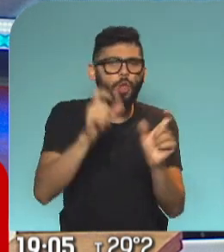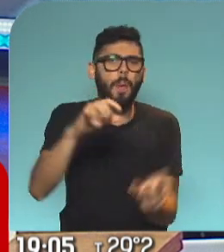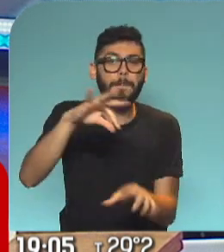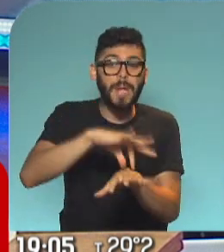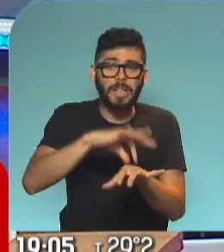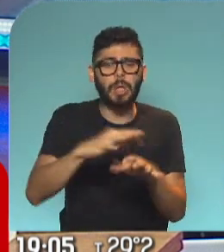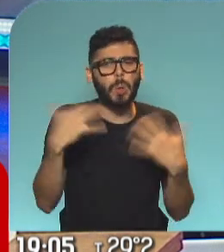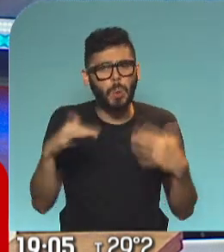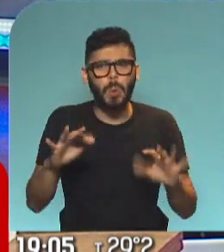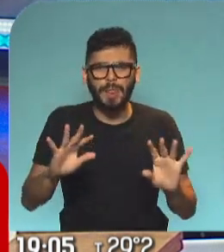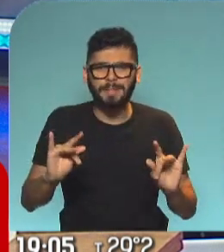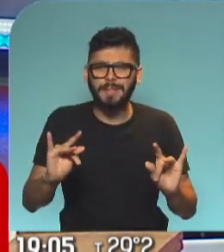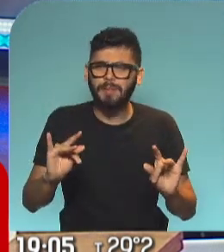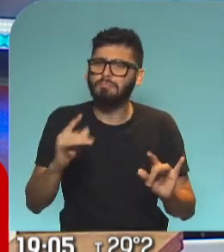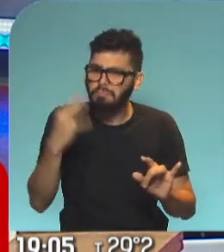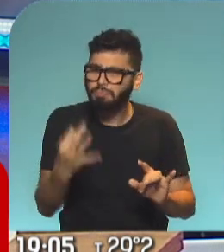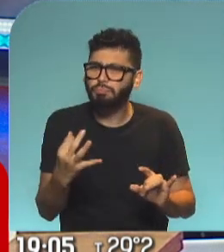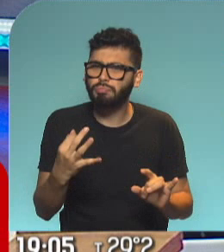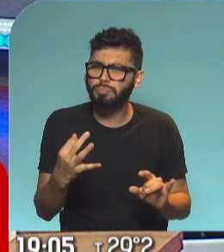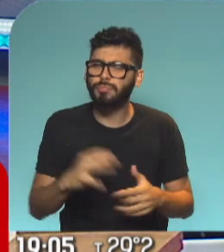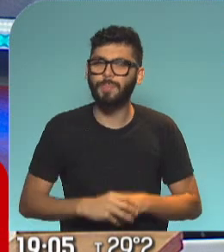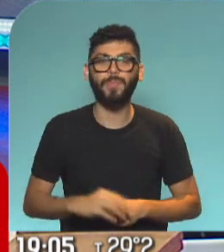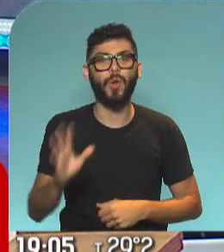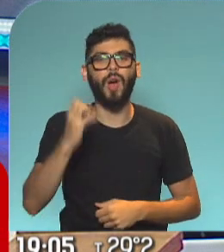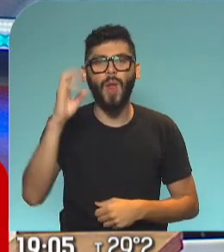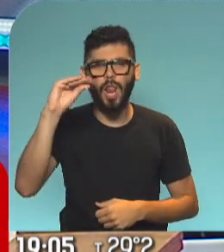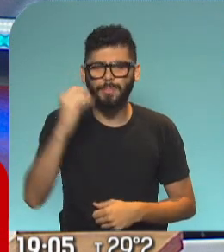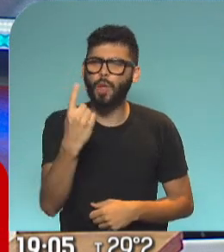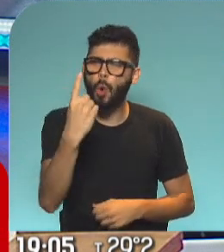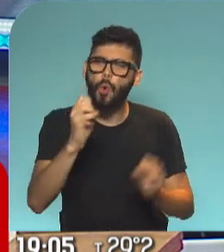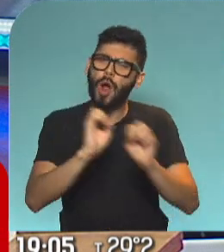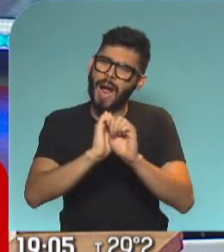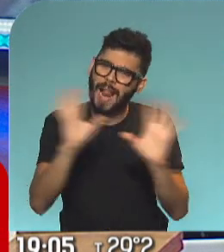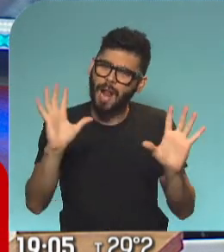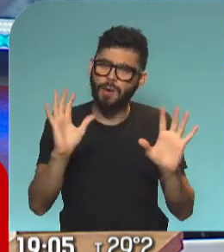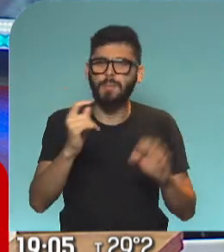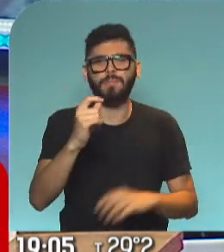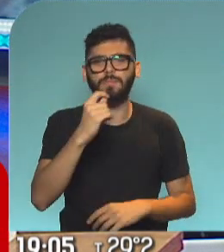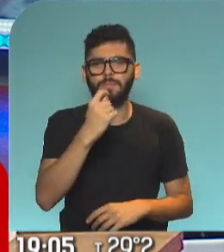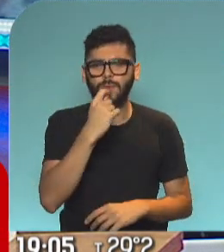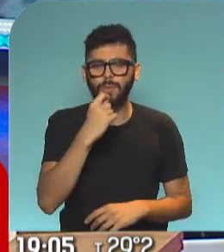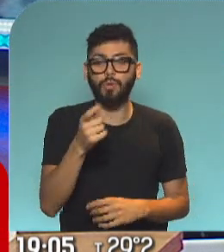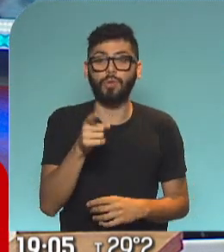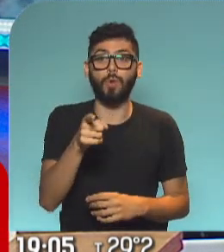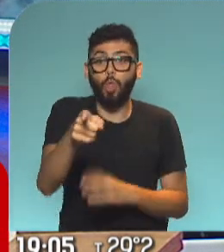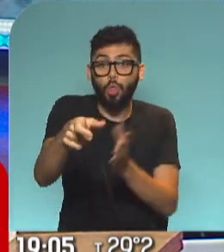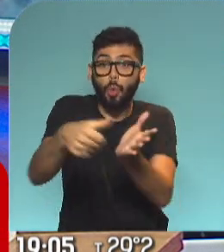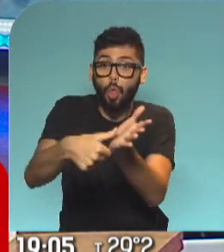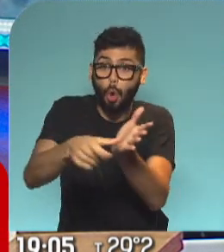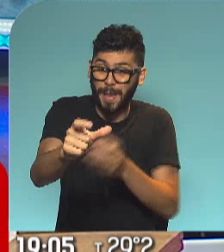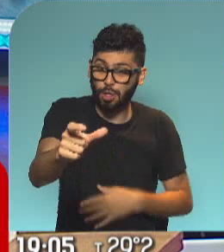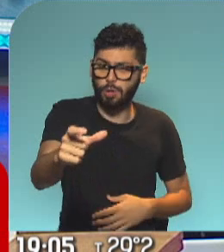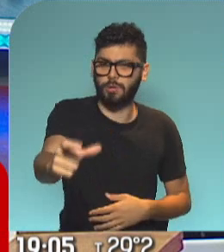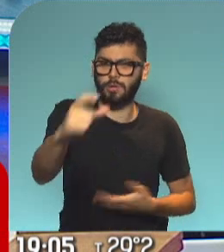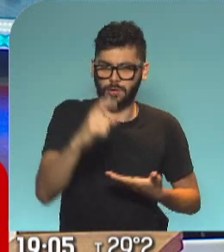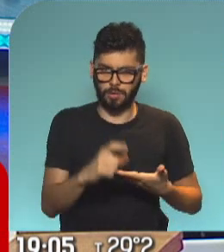expósito como estas buenas noches vamos a aclarar un punto en particular si yo tomo tu documento si y en una hoja